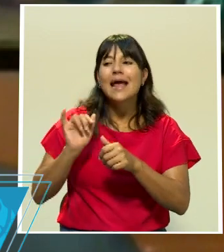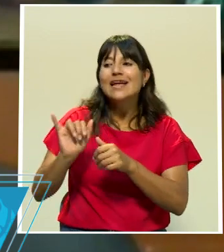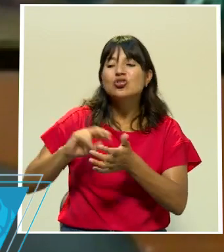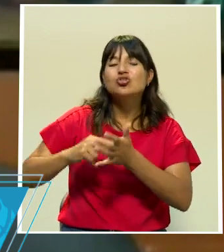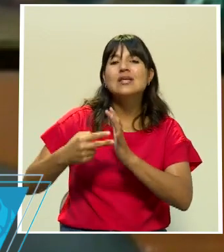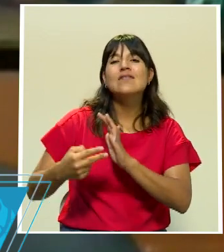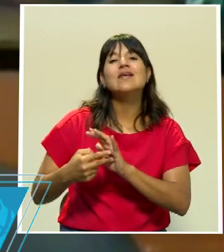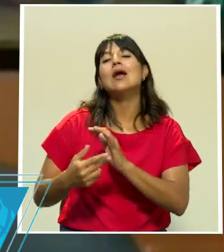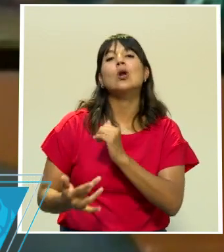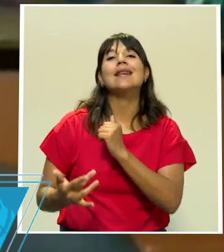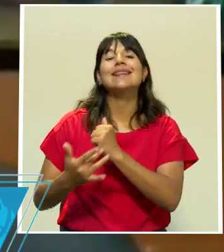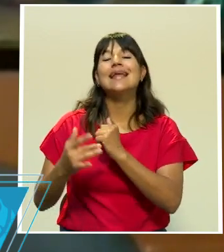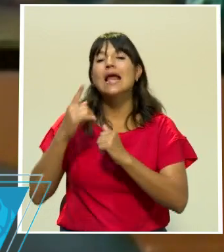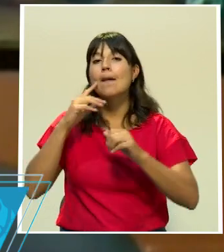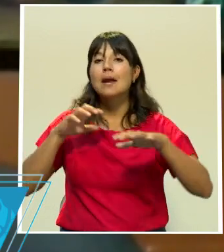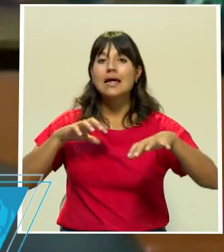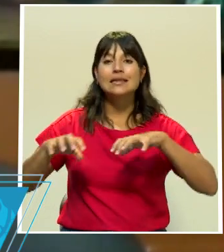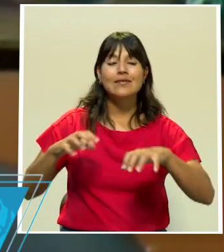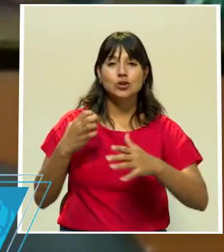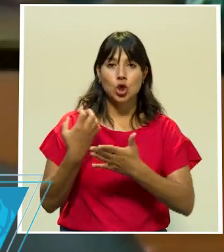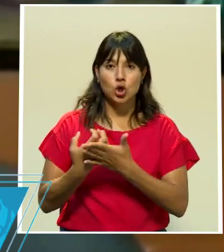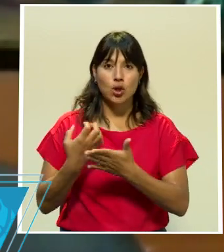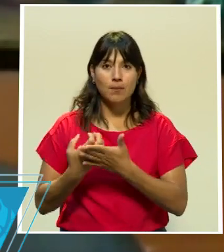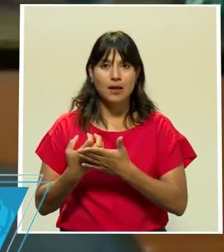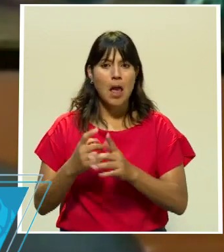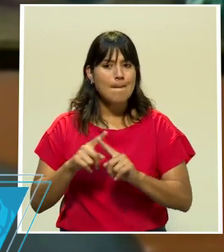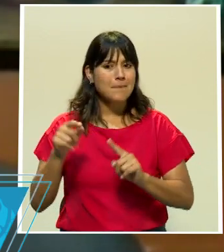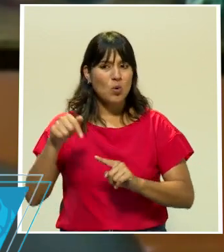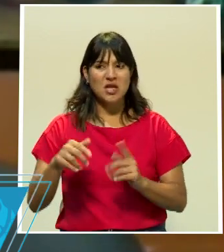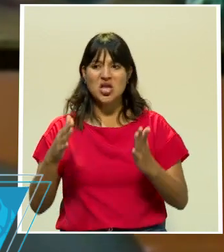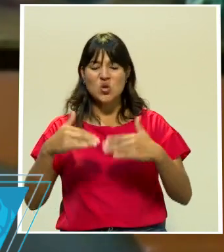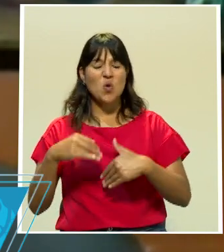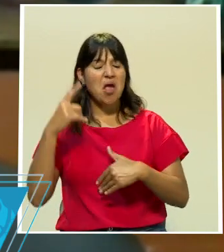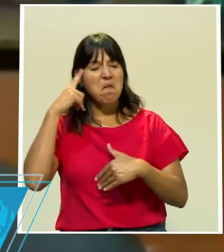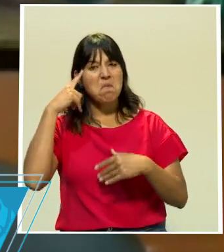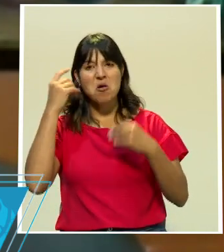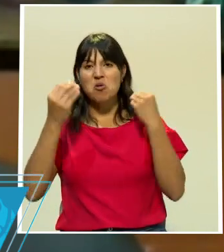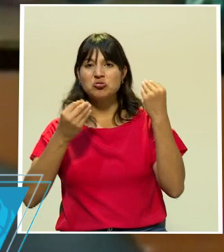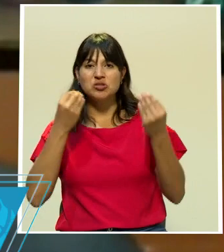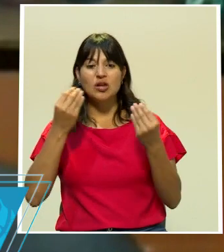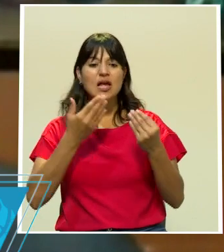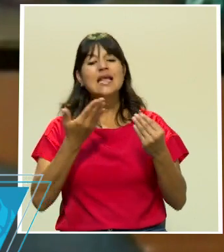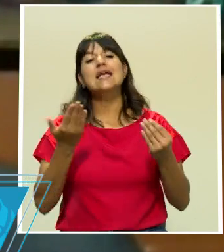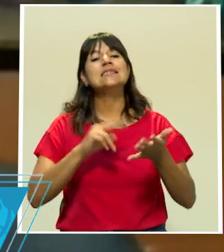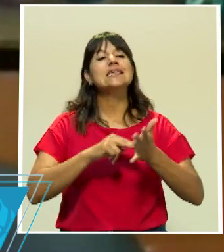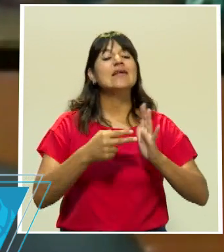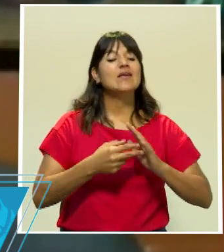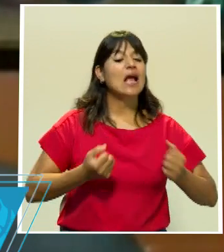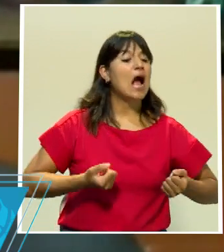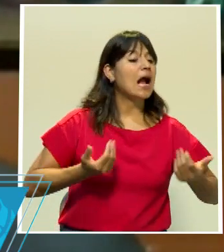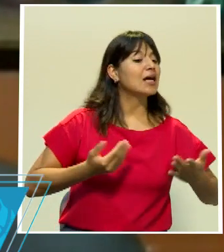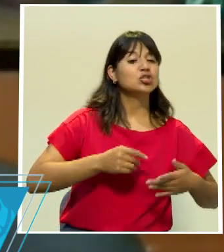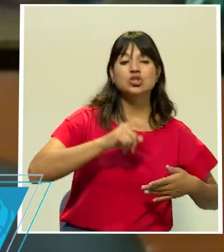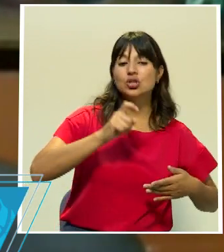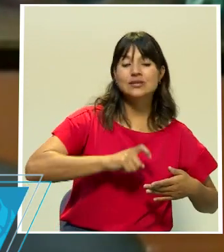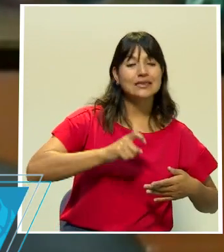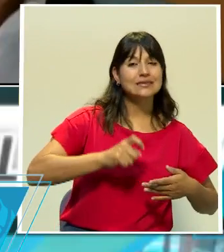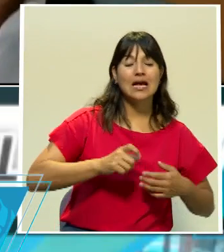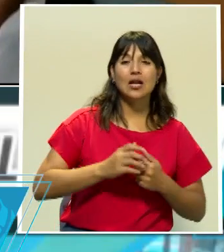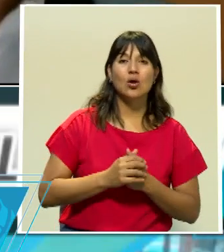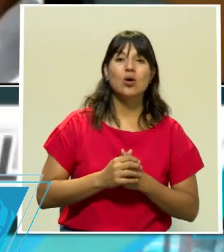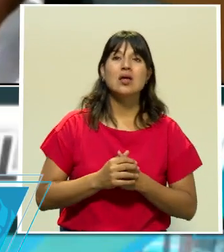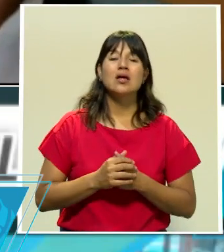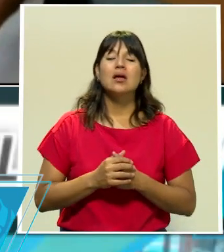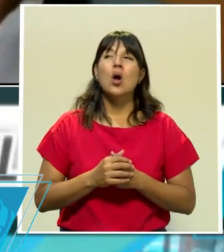económica. Y aquí no hay ninguna conciencia entre lo que es un gasto innecesario y, para no decir